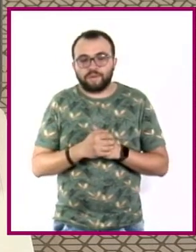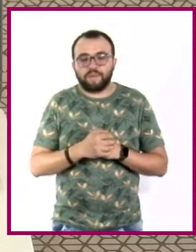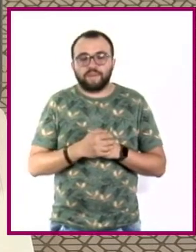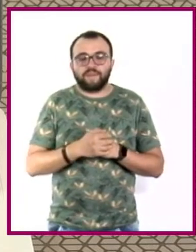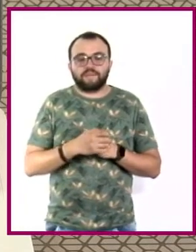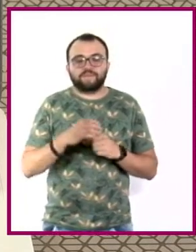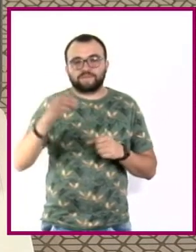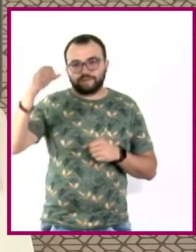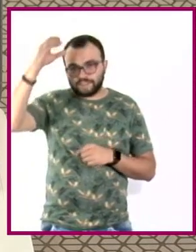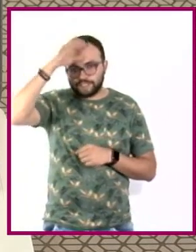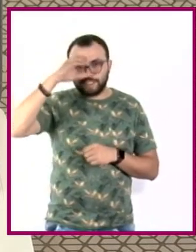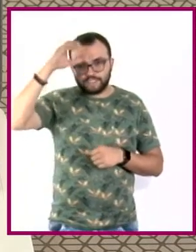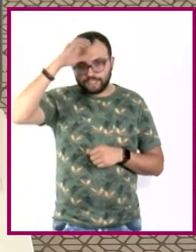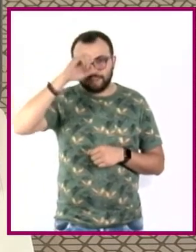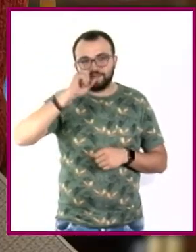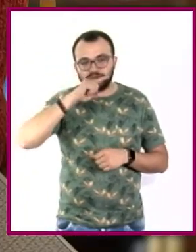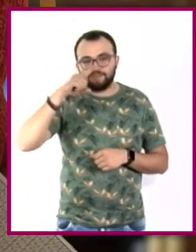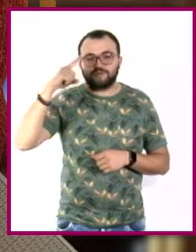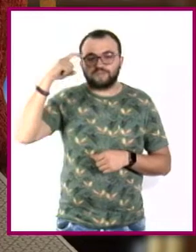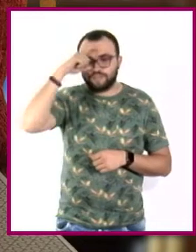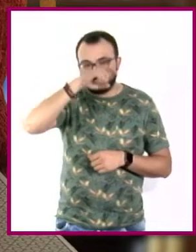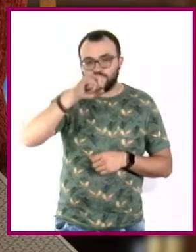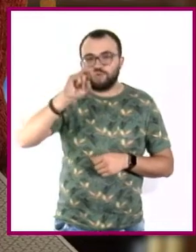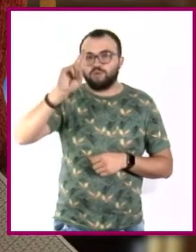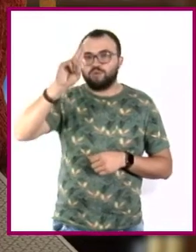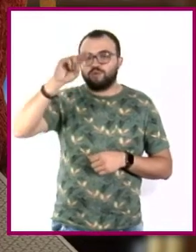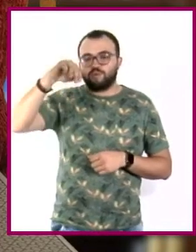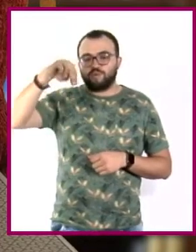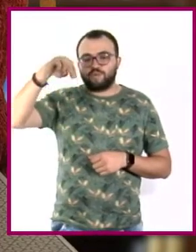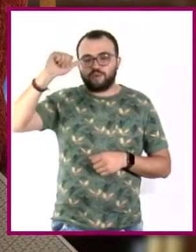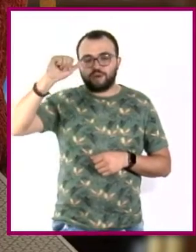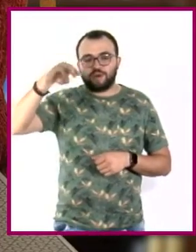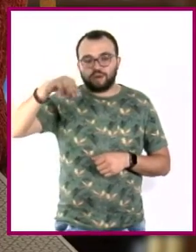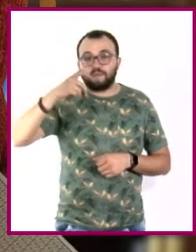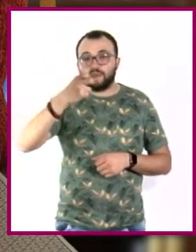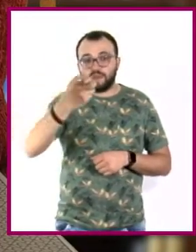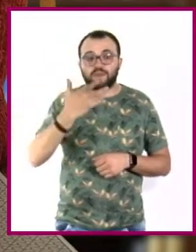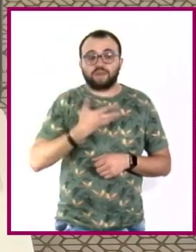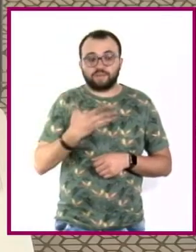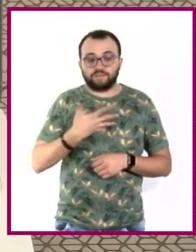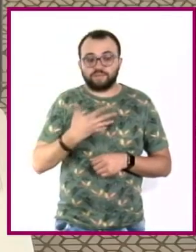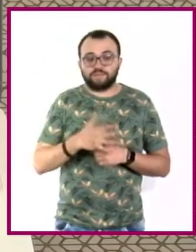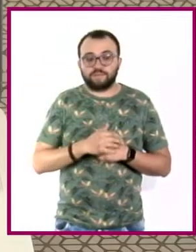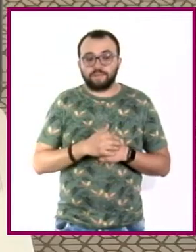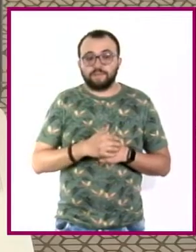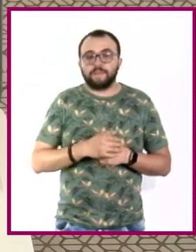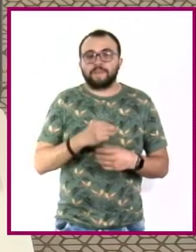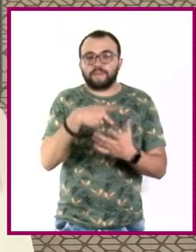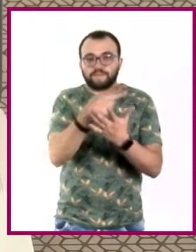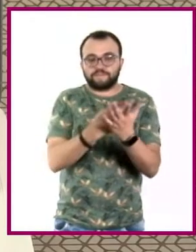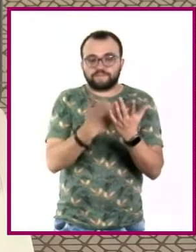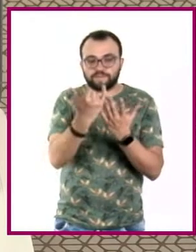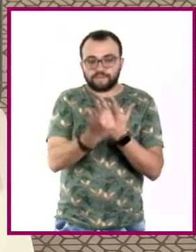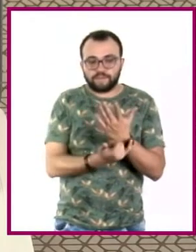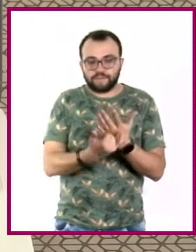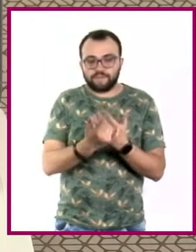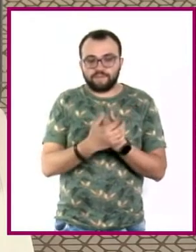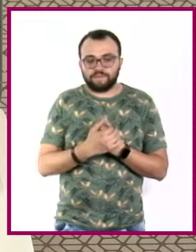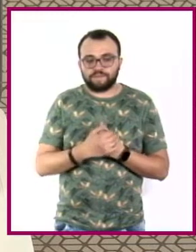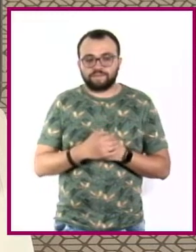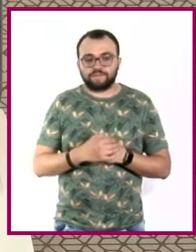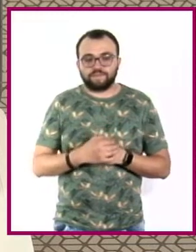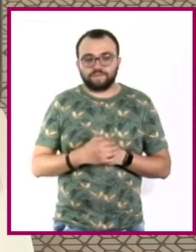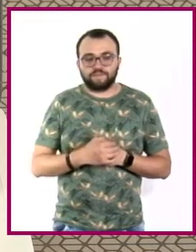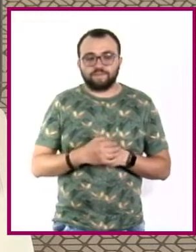complejidad de la UNAM, que por cierto, ellos tienen un proyecto